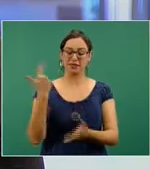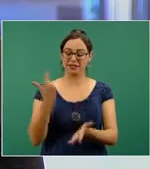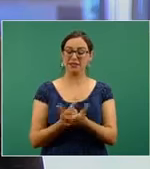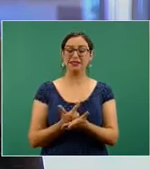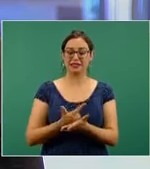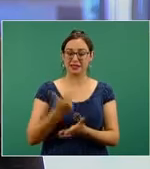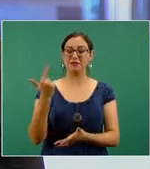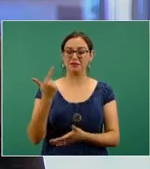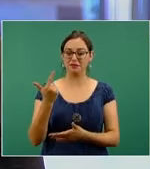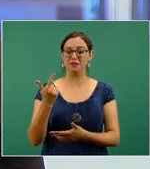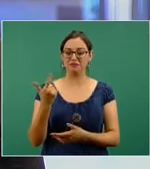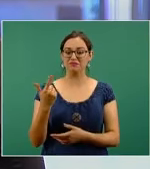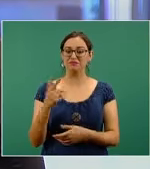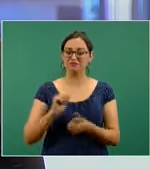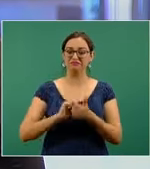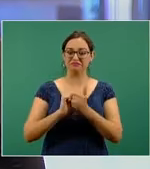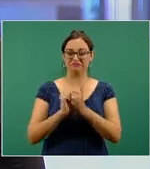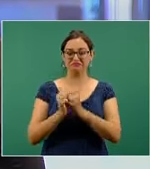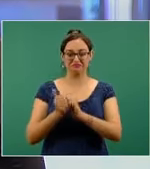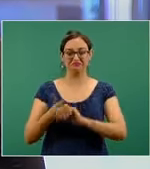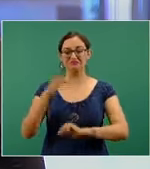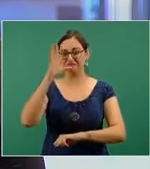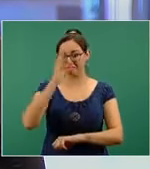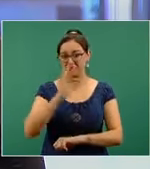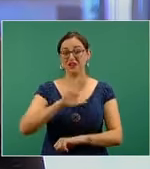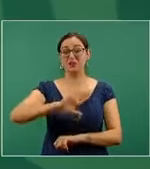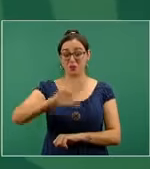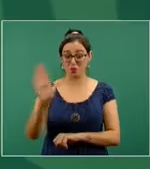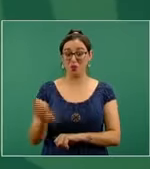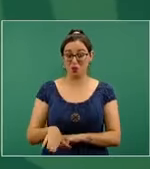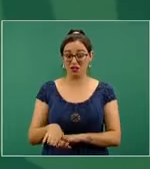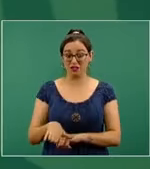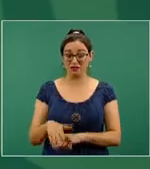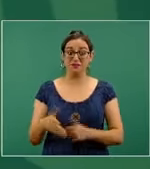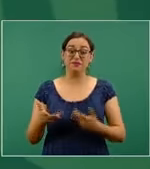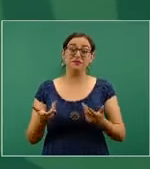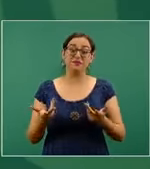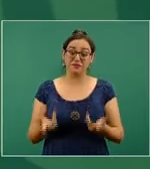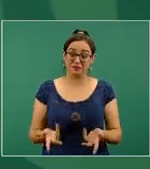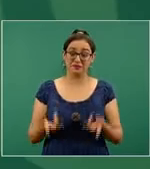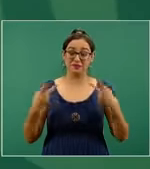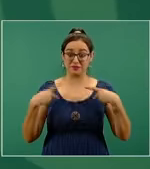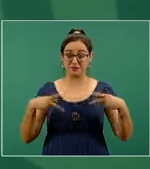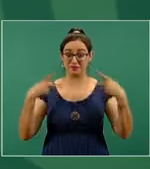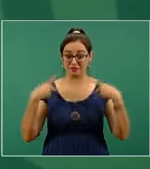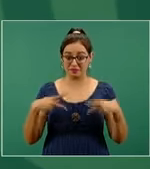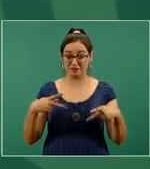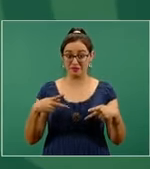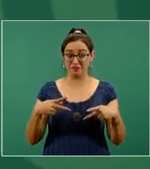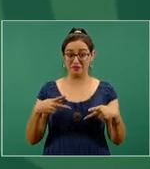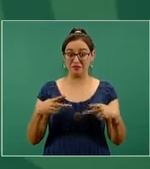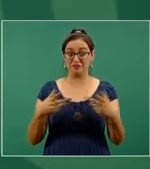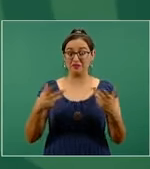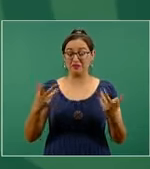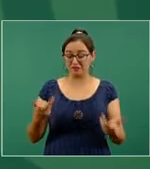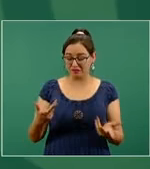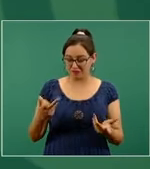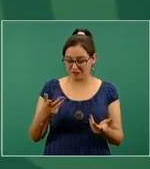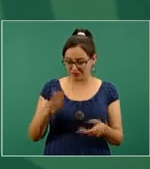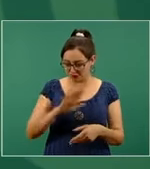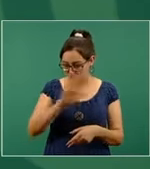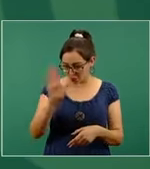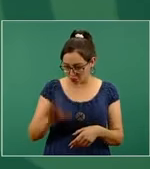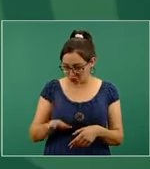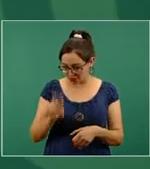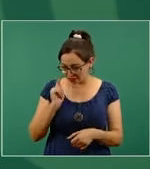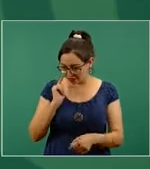que han fallecido por COVID. En el caso de las personas que son casos confirmados, este factor de riesgo